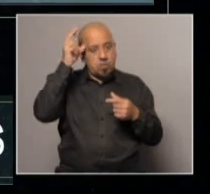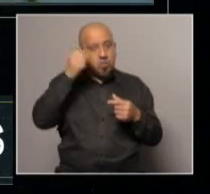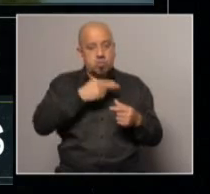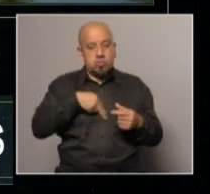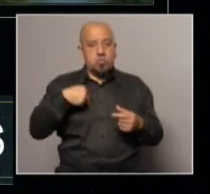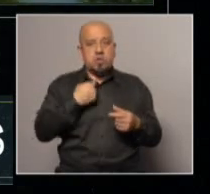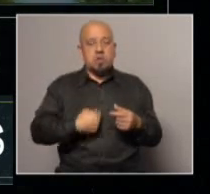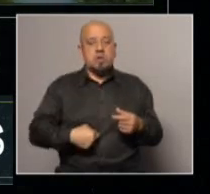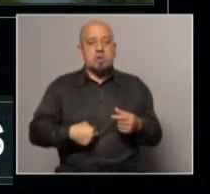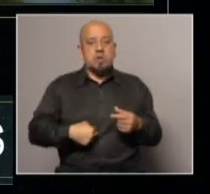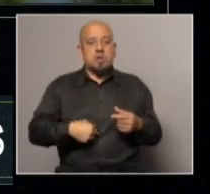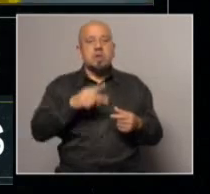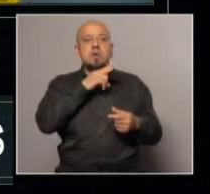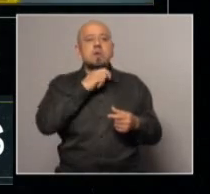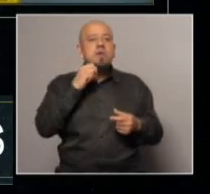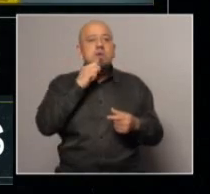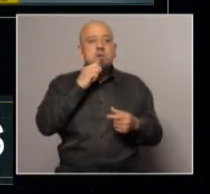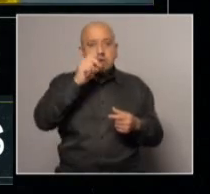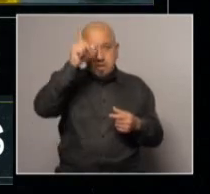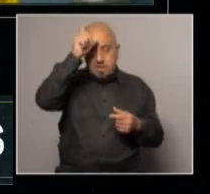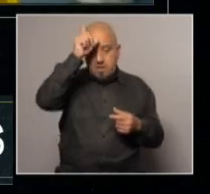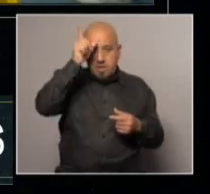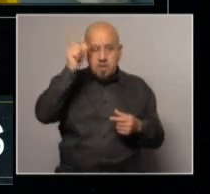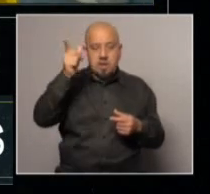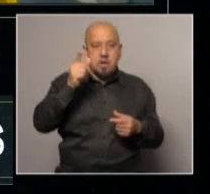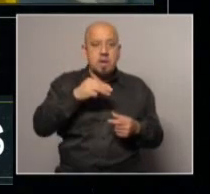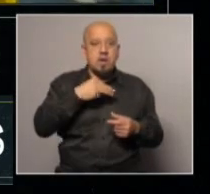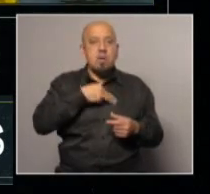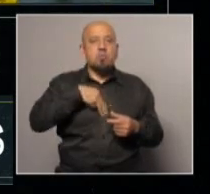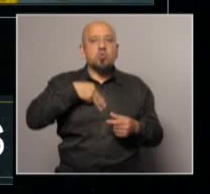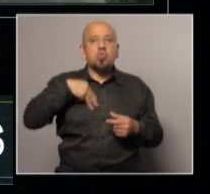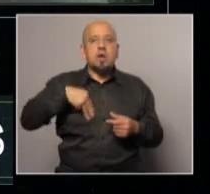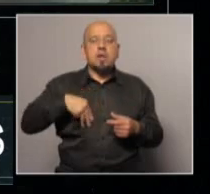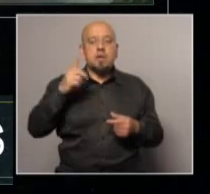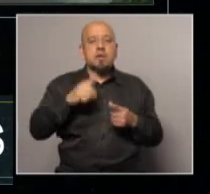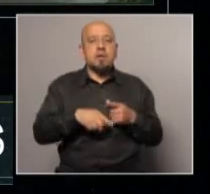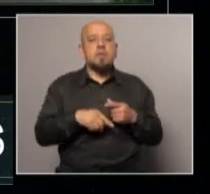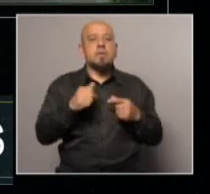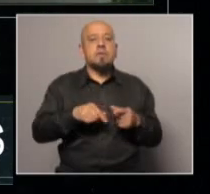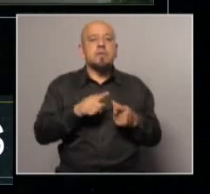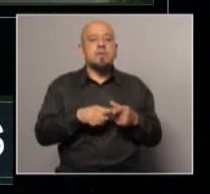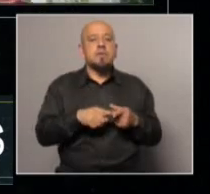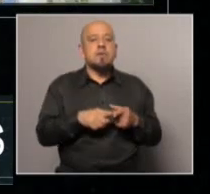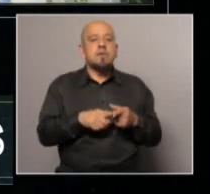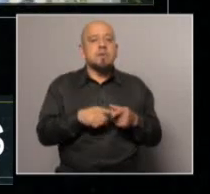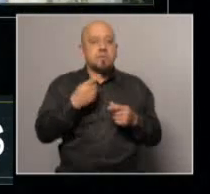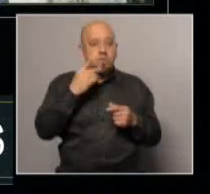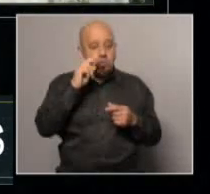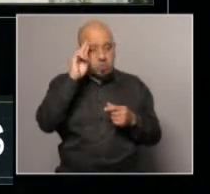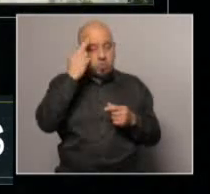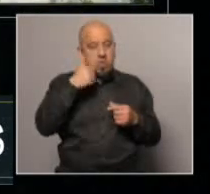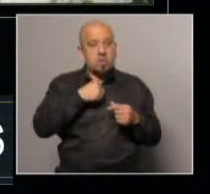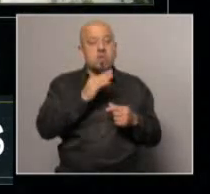Suiza y a Alemania indirectamente a través de Portugal, ¿no? Ya hay 4 mercados establecidos en este momento en Uruguay. Obviamente que el